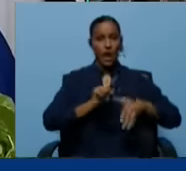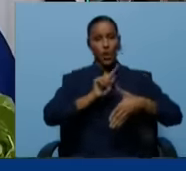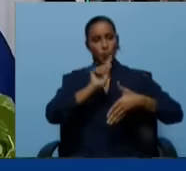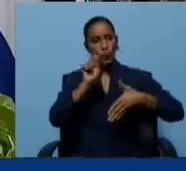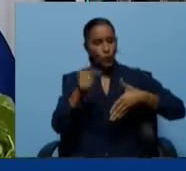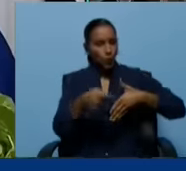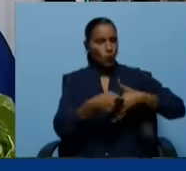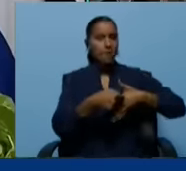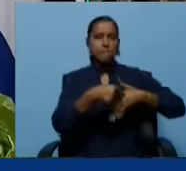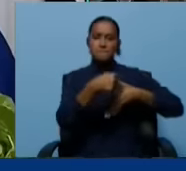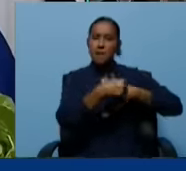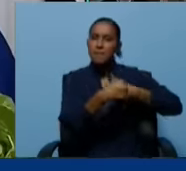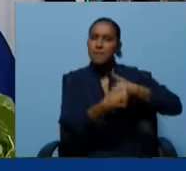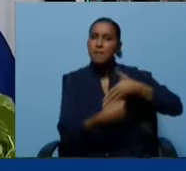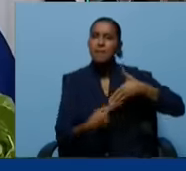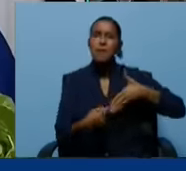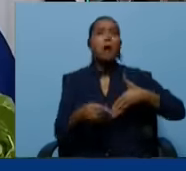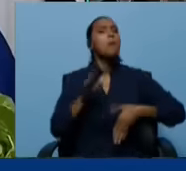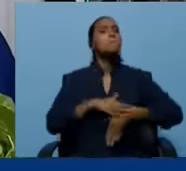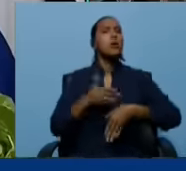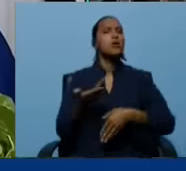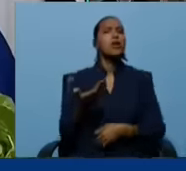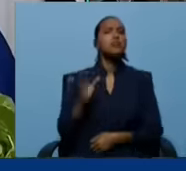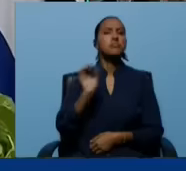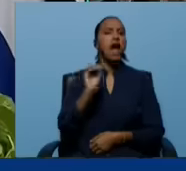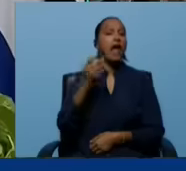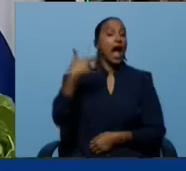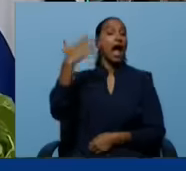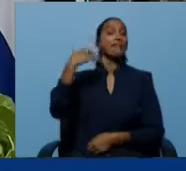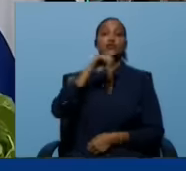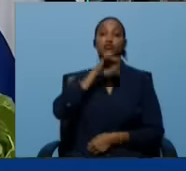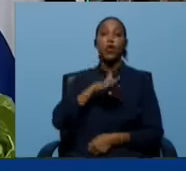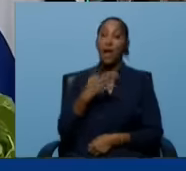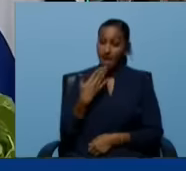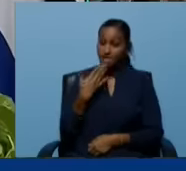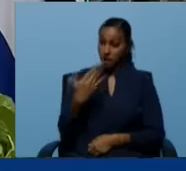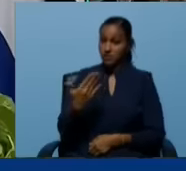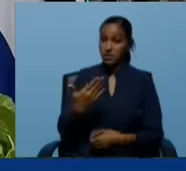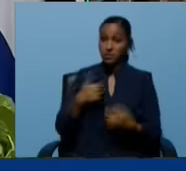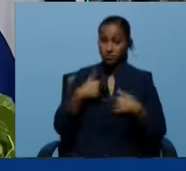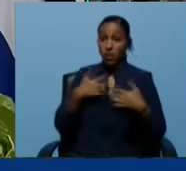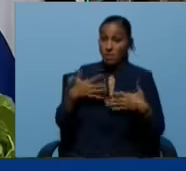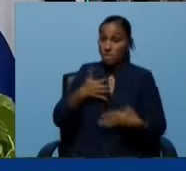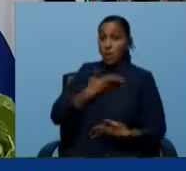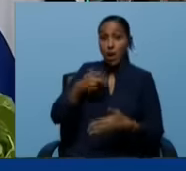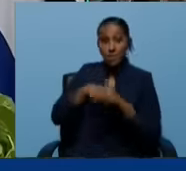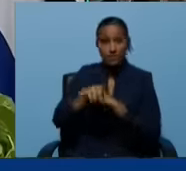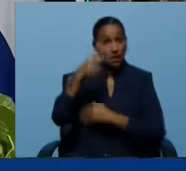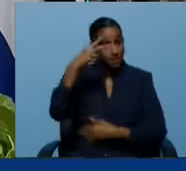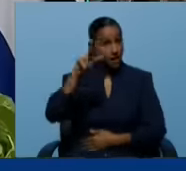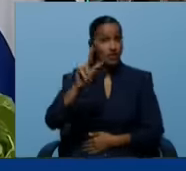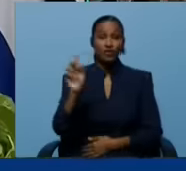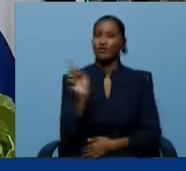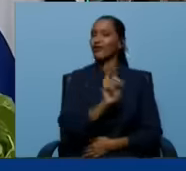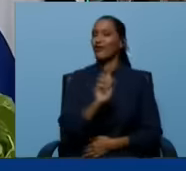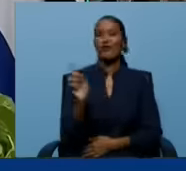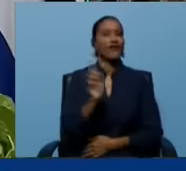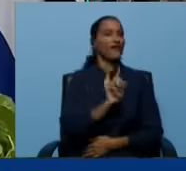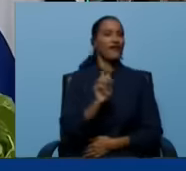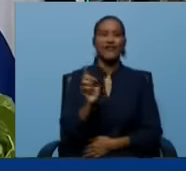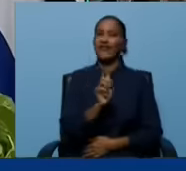Ellos no pidieron permiso para llegar a México, los británicos, a